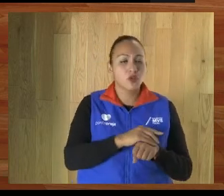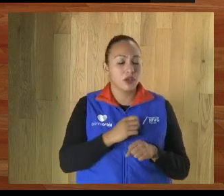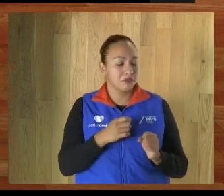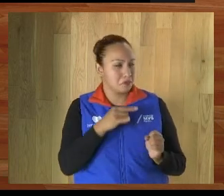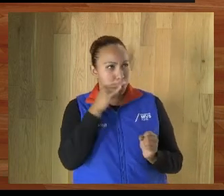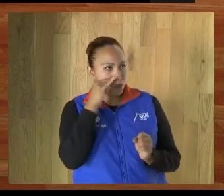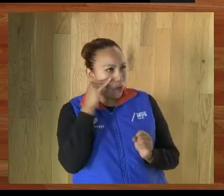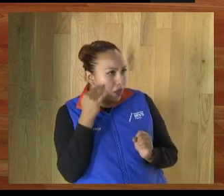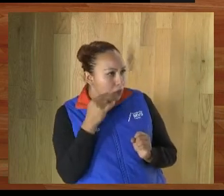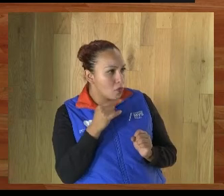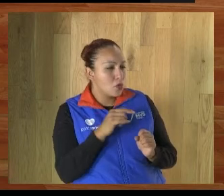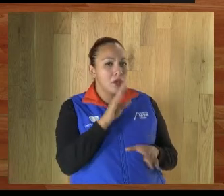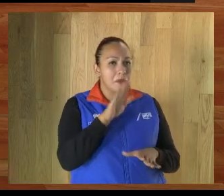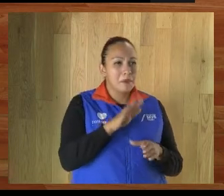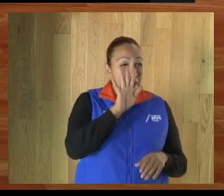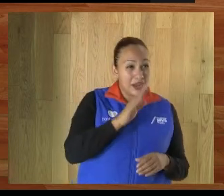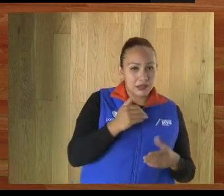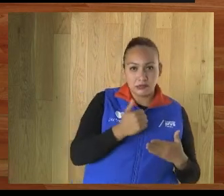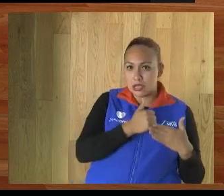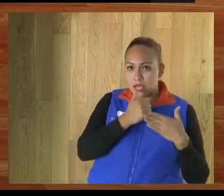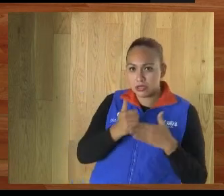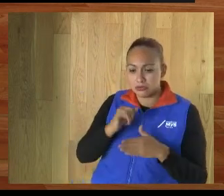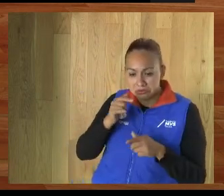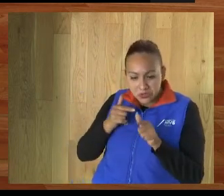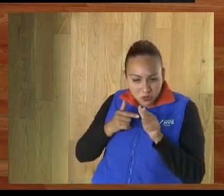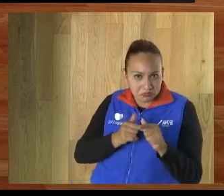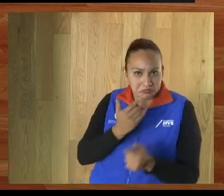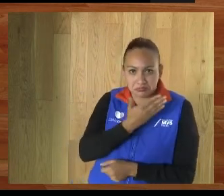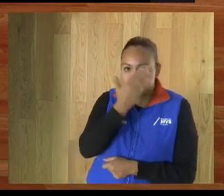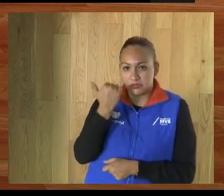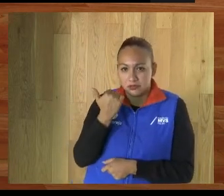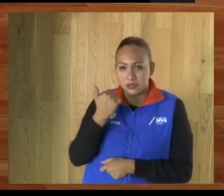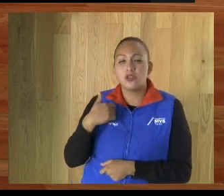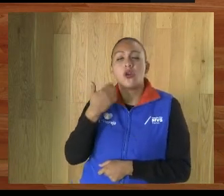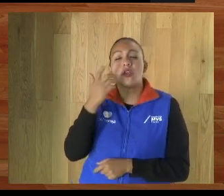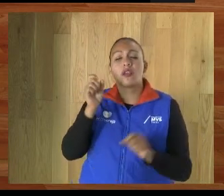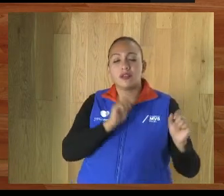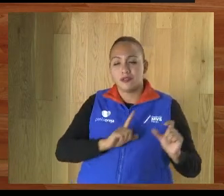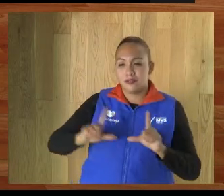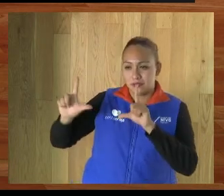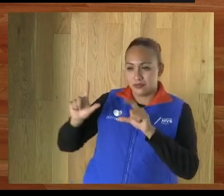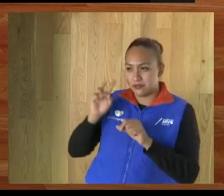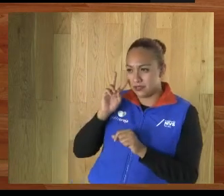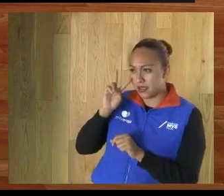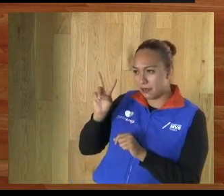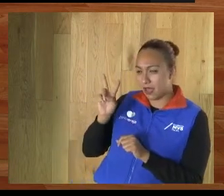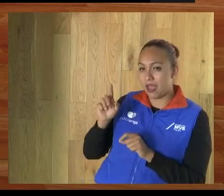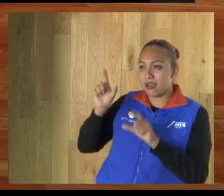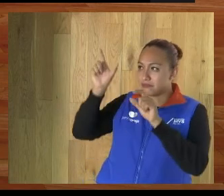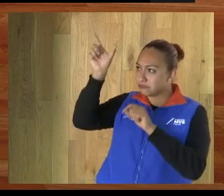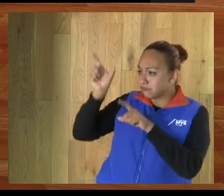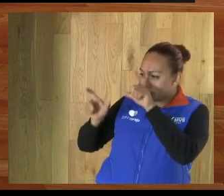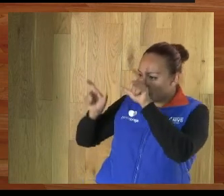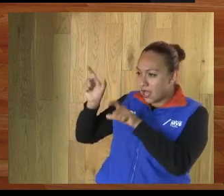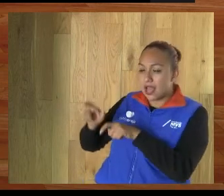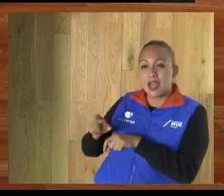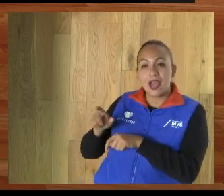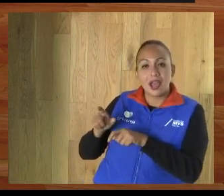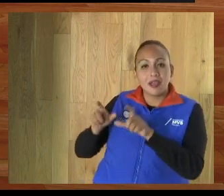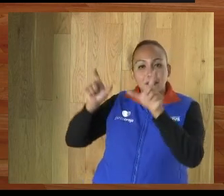relacionado con la sostenibilidad. Me gustaría resumírselo con esta diapositiva. Se trata de una gestión de riesgos y un aprovechamiento